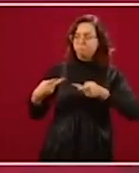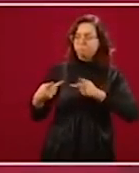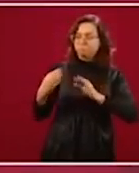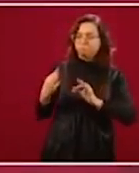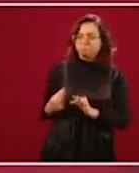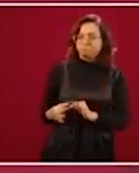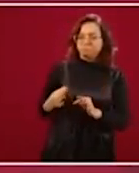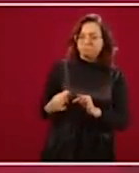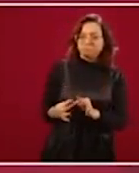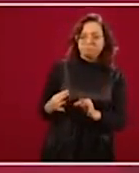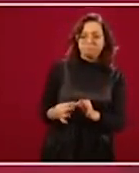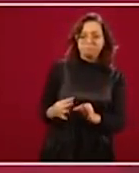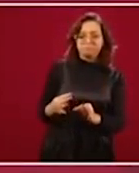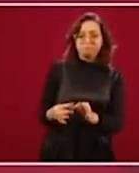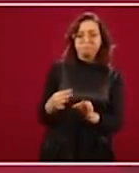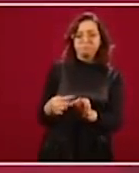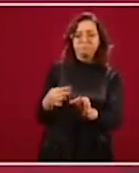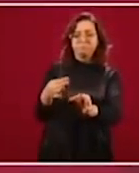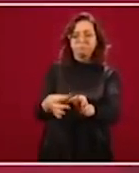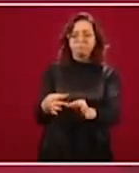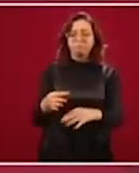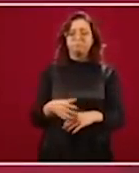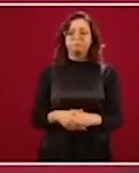No hemos tenido